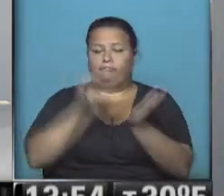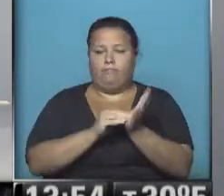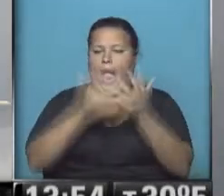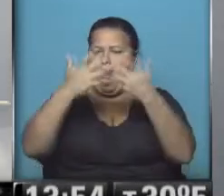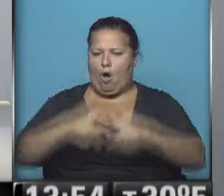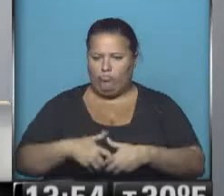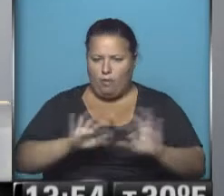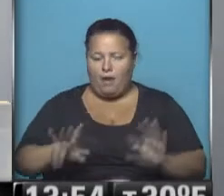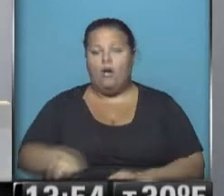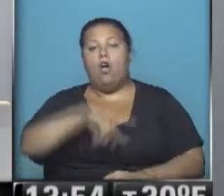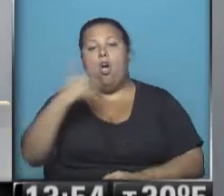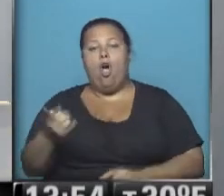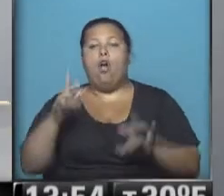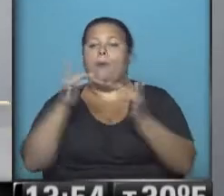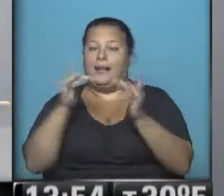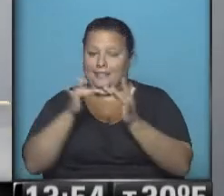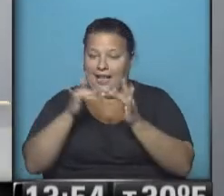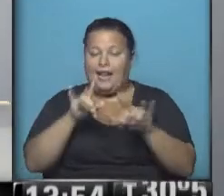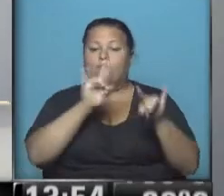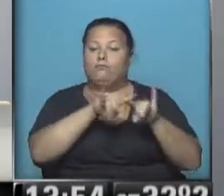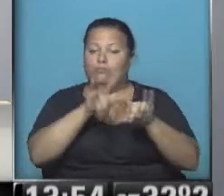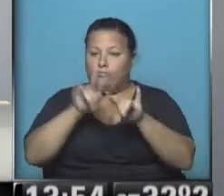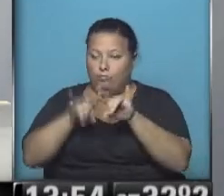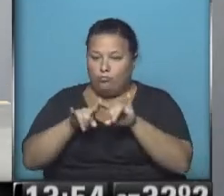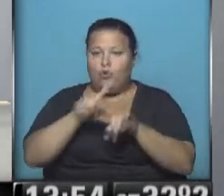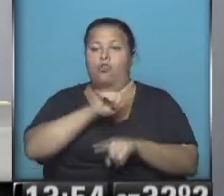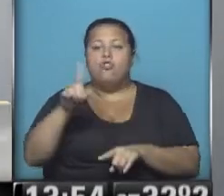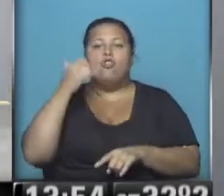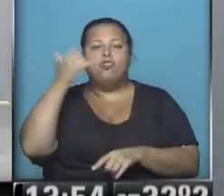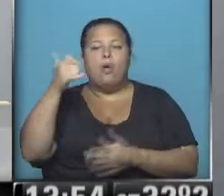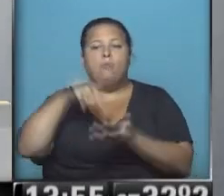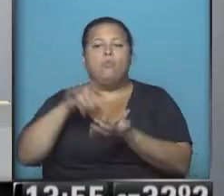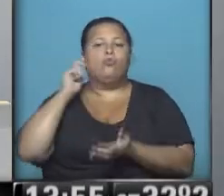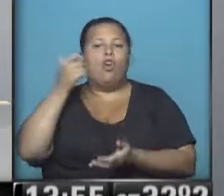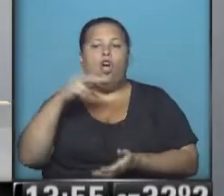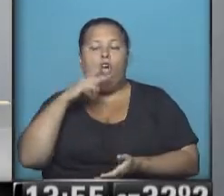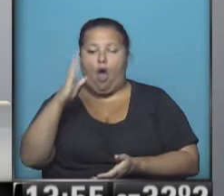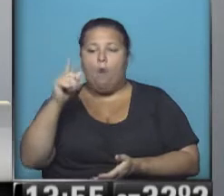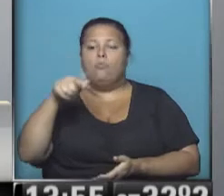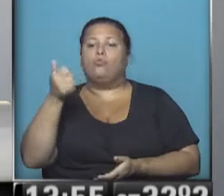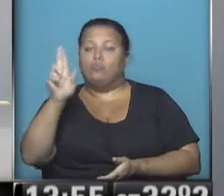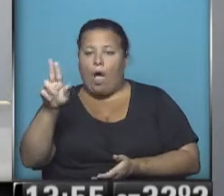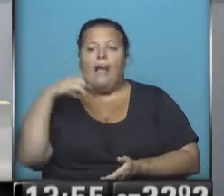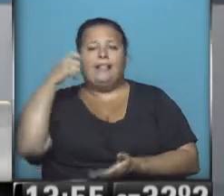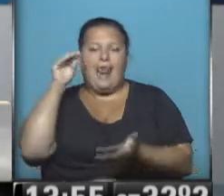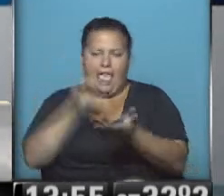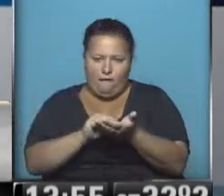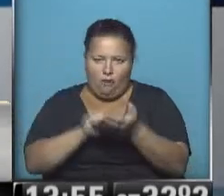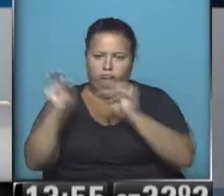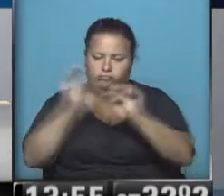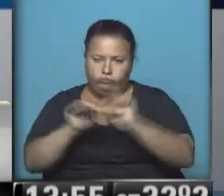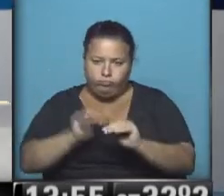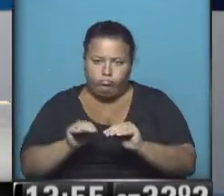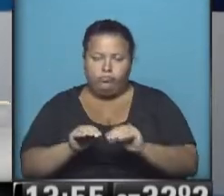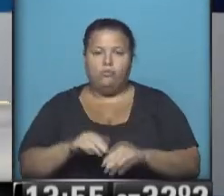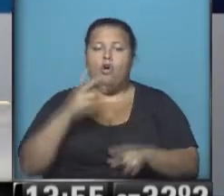el otro es vía web ingresando a www no llame punto gov.ar ahí dejas un número de teléfono un